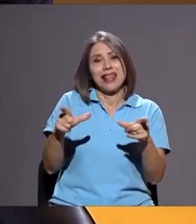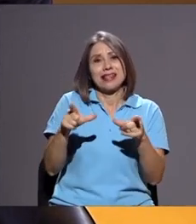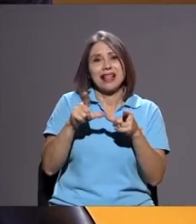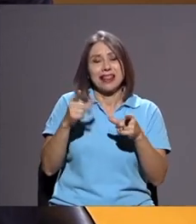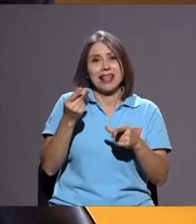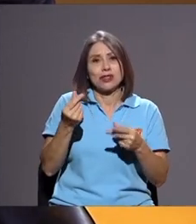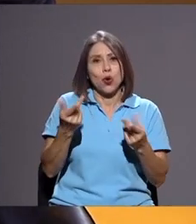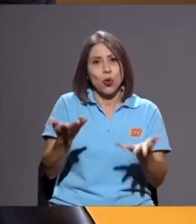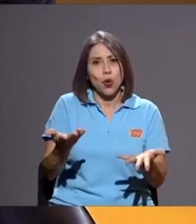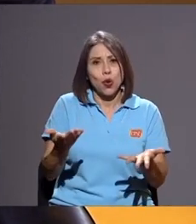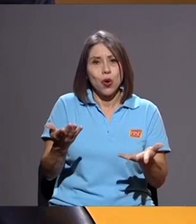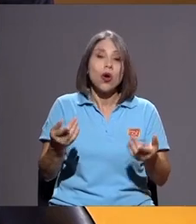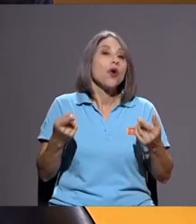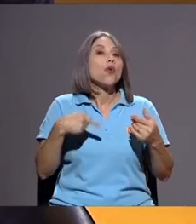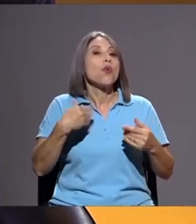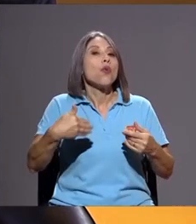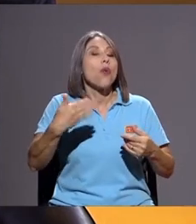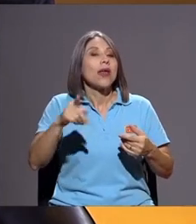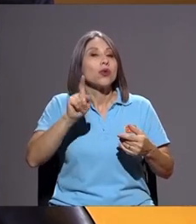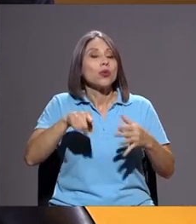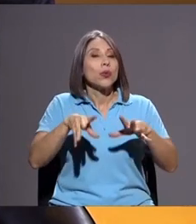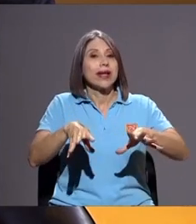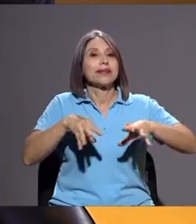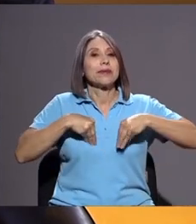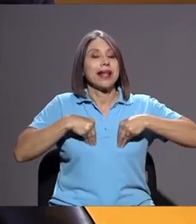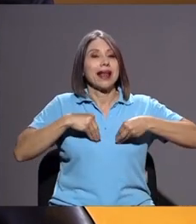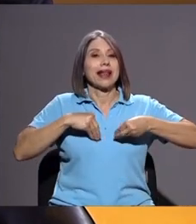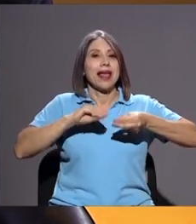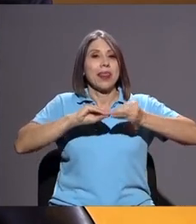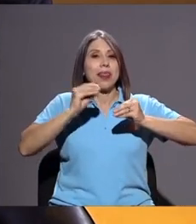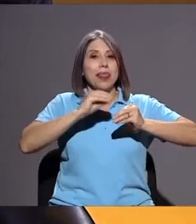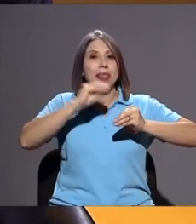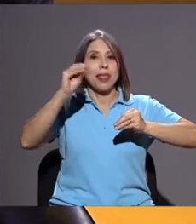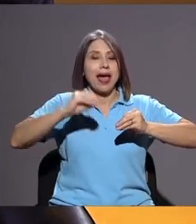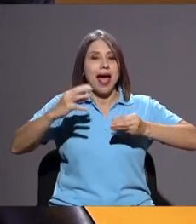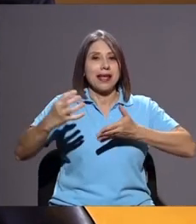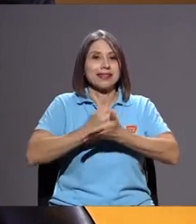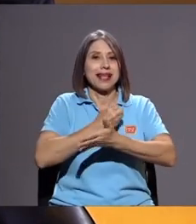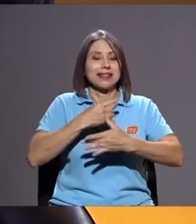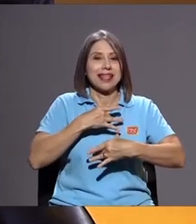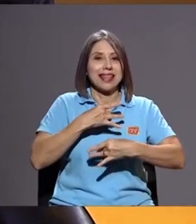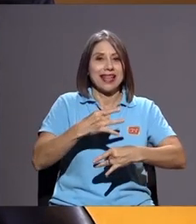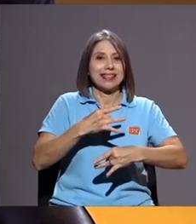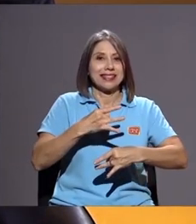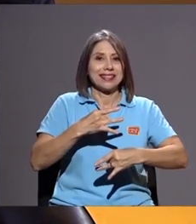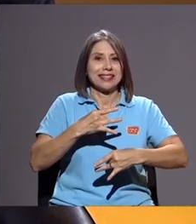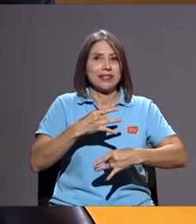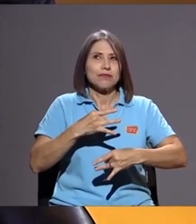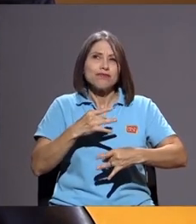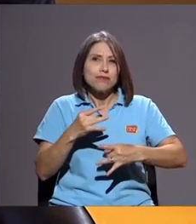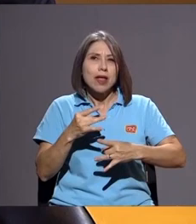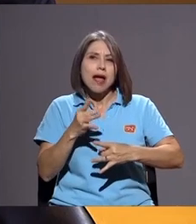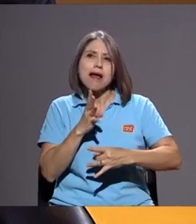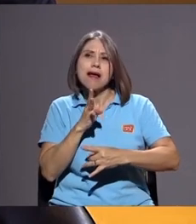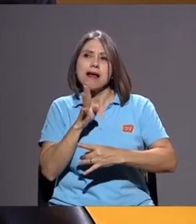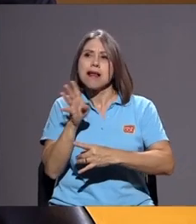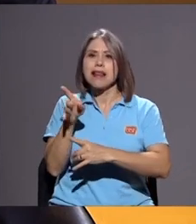tuvo que empezar a aceptar tasas de interés en palabras de la señora ministra de